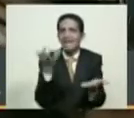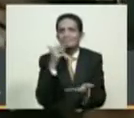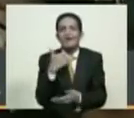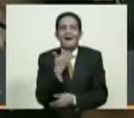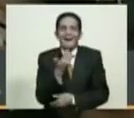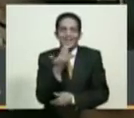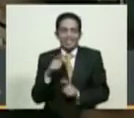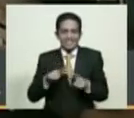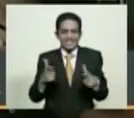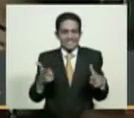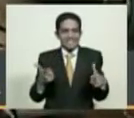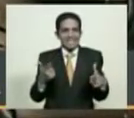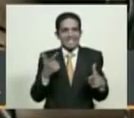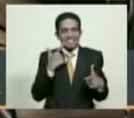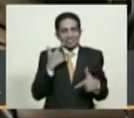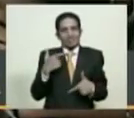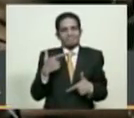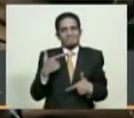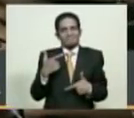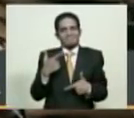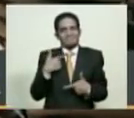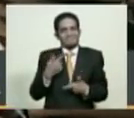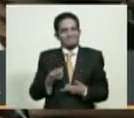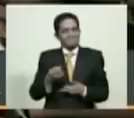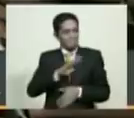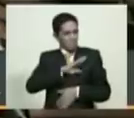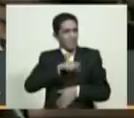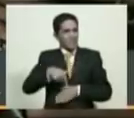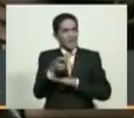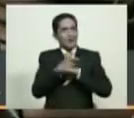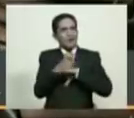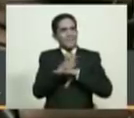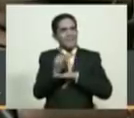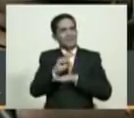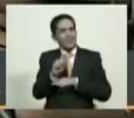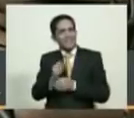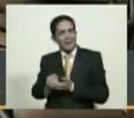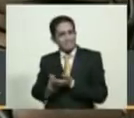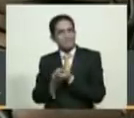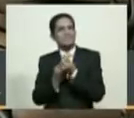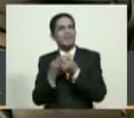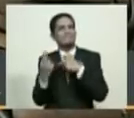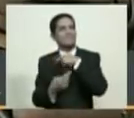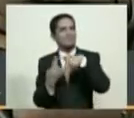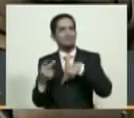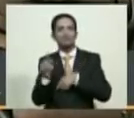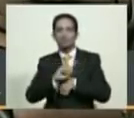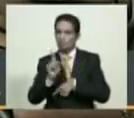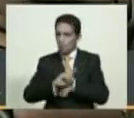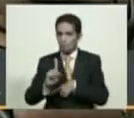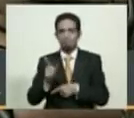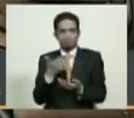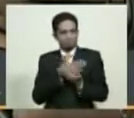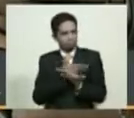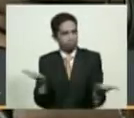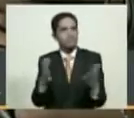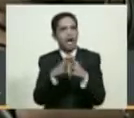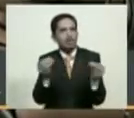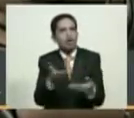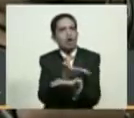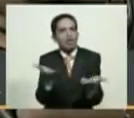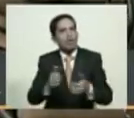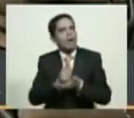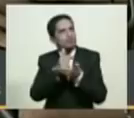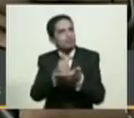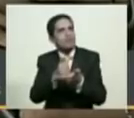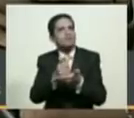de recuperación económica solamente del gobierno venezolano o quienes apoyamos la revolución, por el contrario, es un plan de recuperación económica